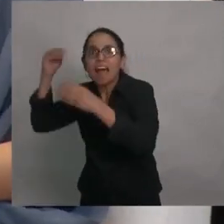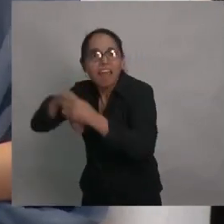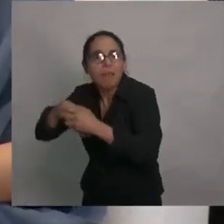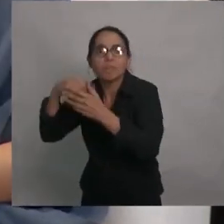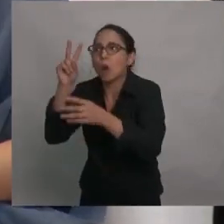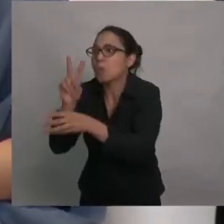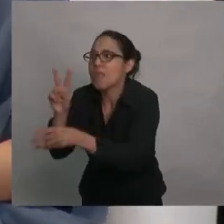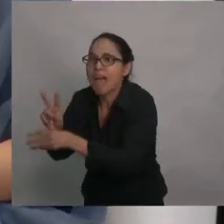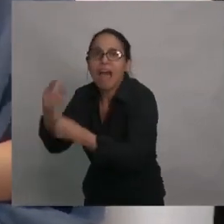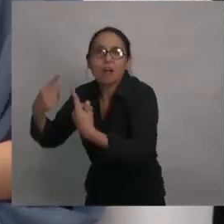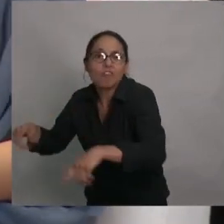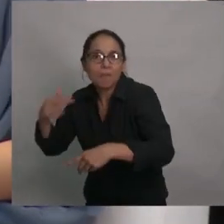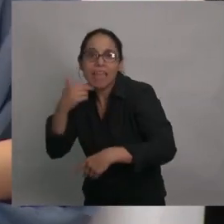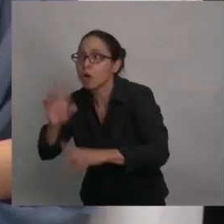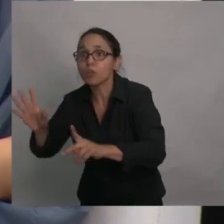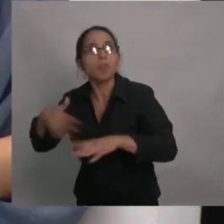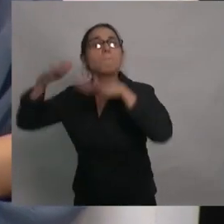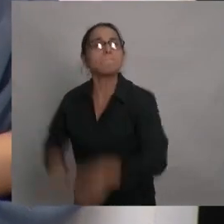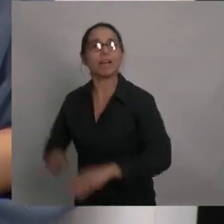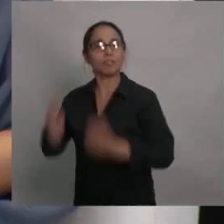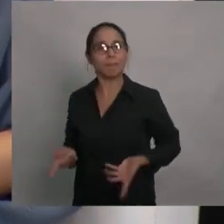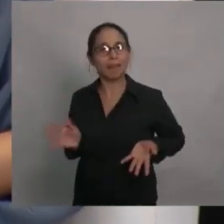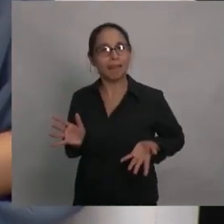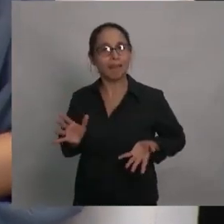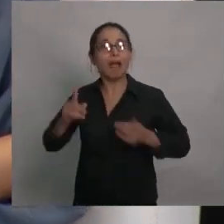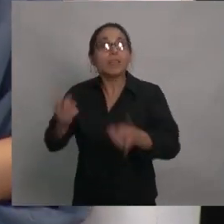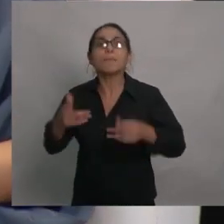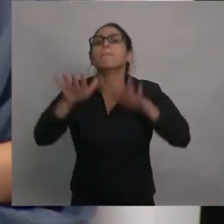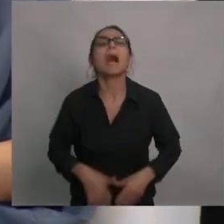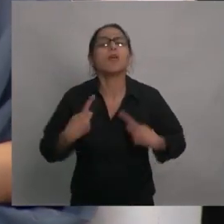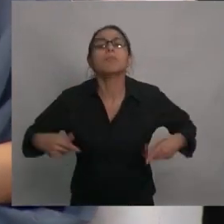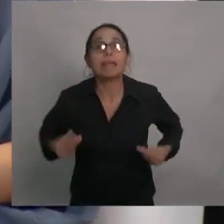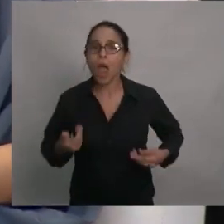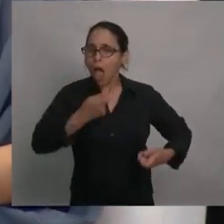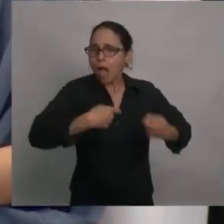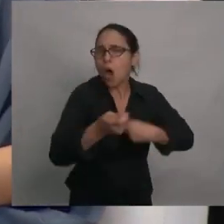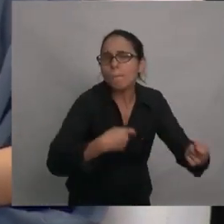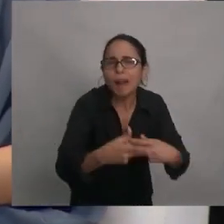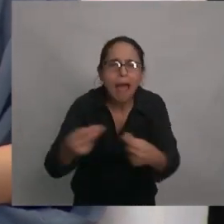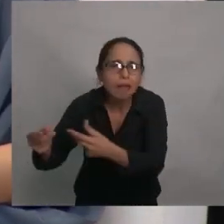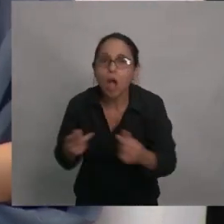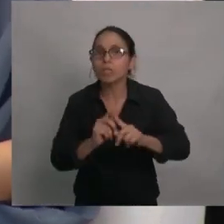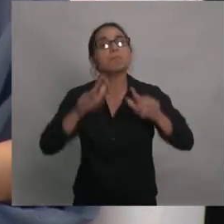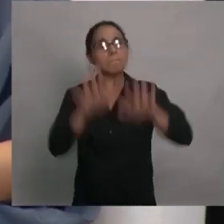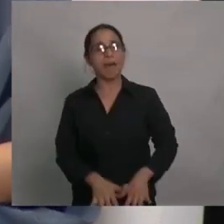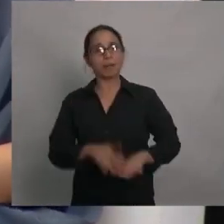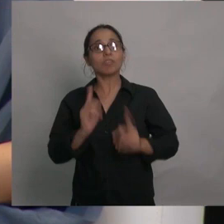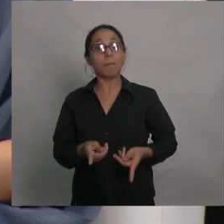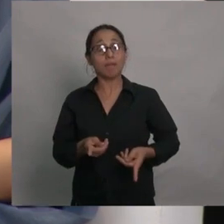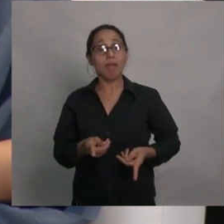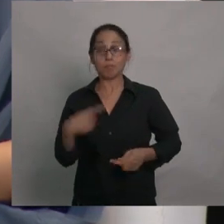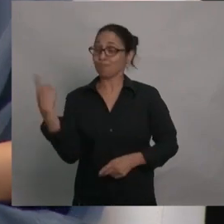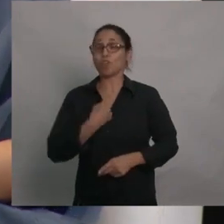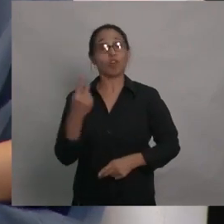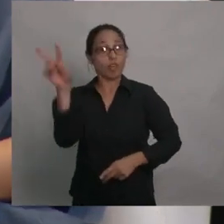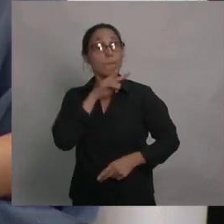los reproductivos, y además hubo un paro en relación al consumo, porque también estas mujeres, también nosotras, las mujeres